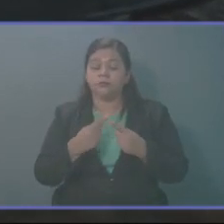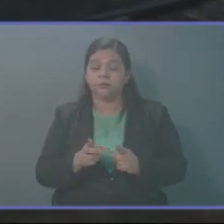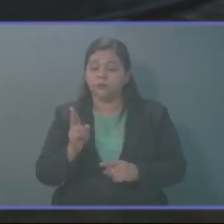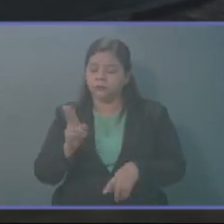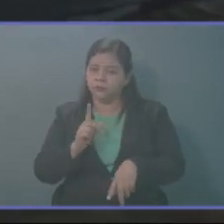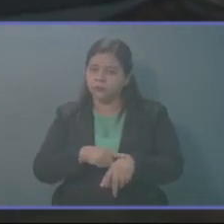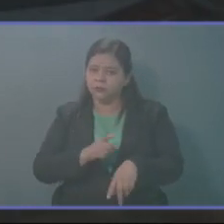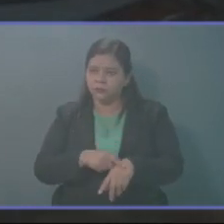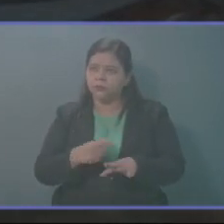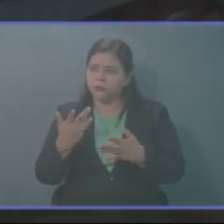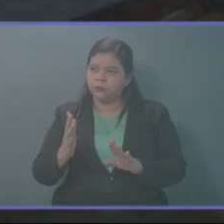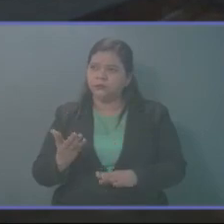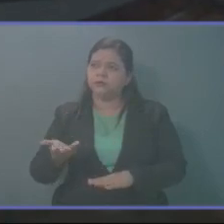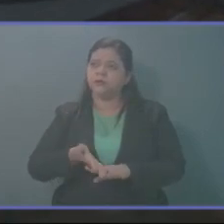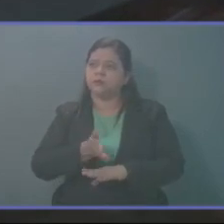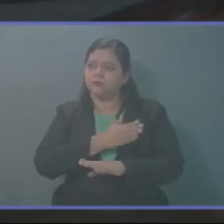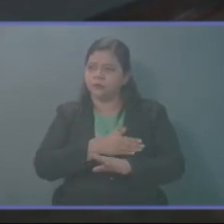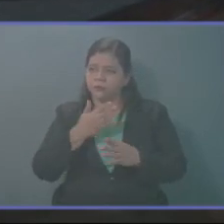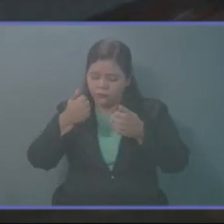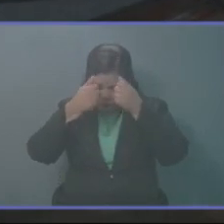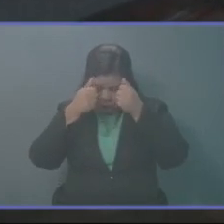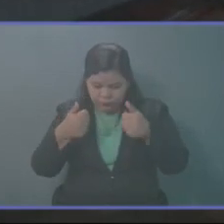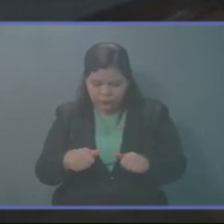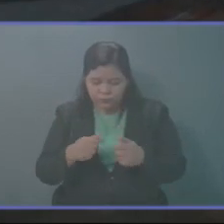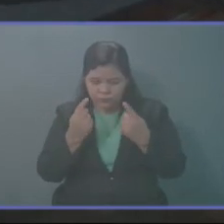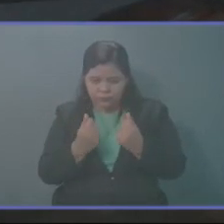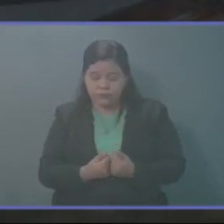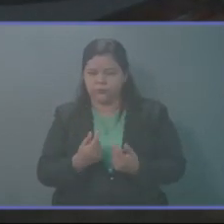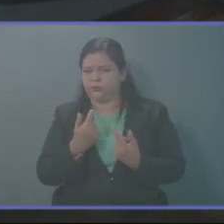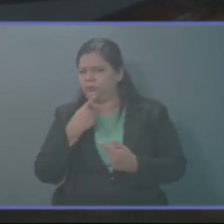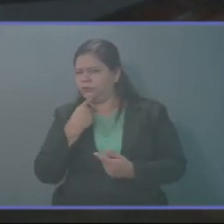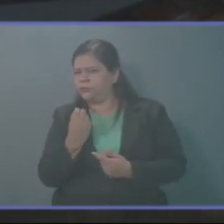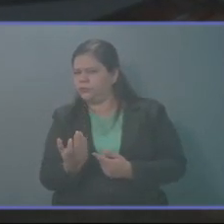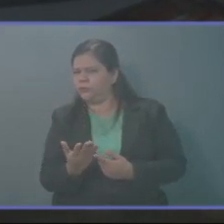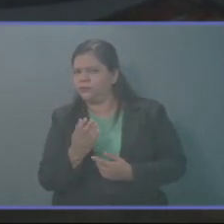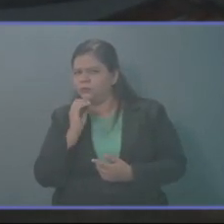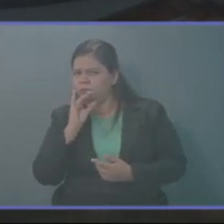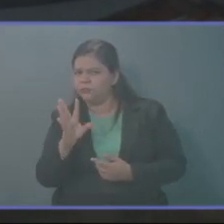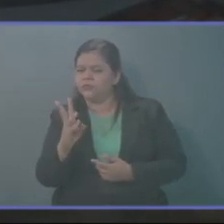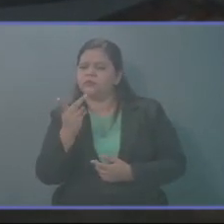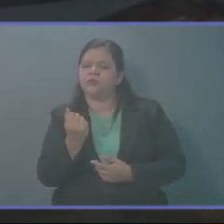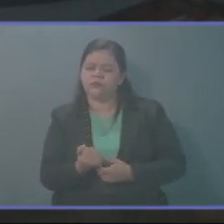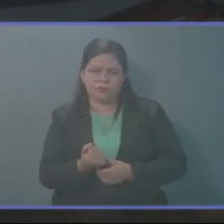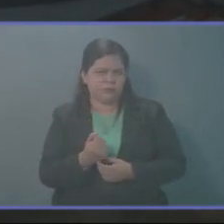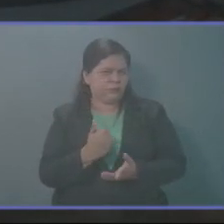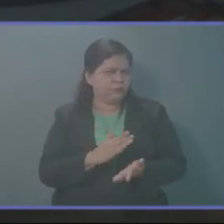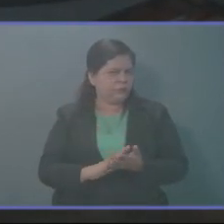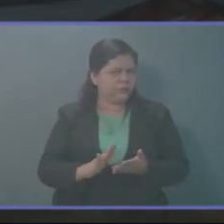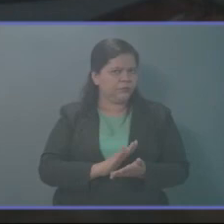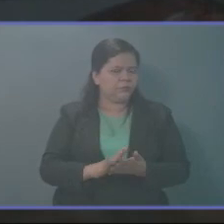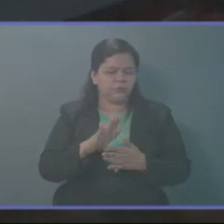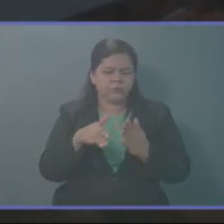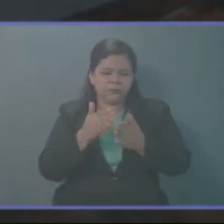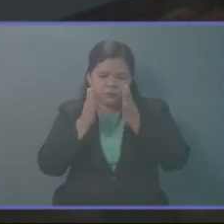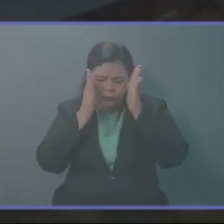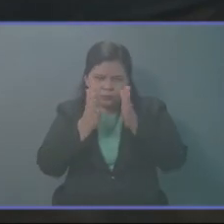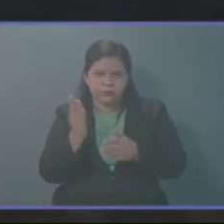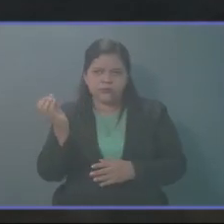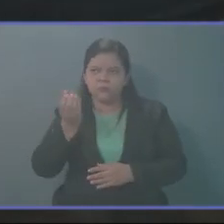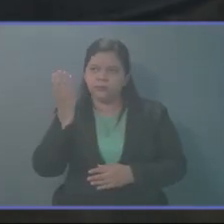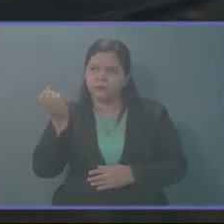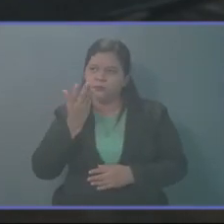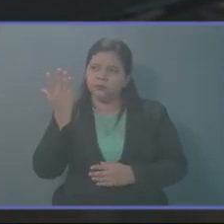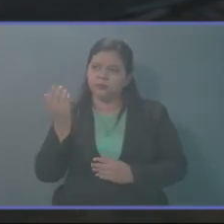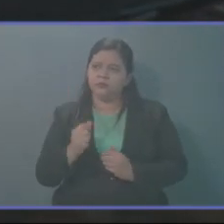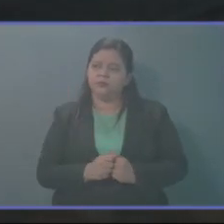tiempo hemos estado aprobando recursos, pero un plan que nos diga a nosotros, bueno, esto va a costar ¿cuánto va a costar la atención a la emergencia?